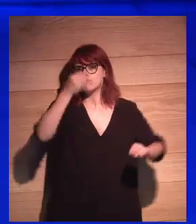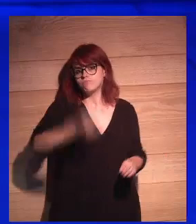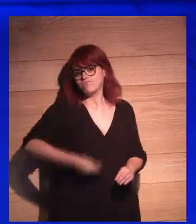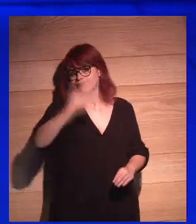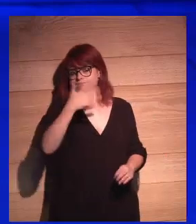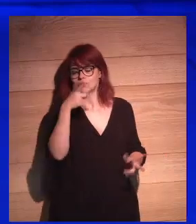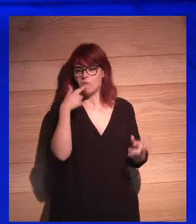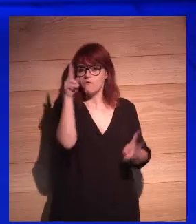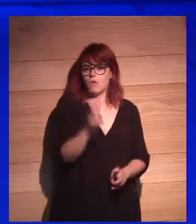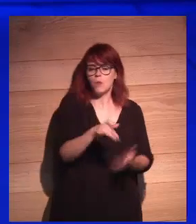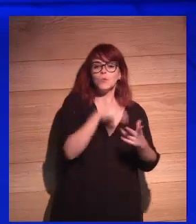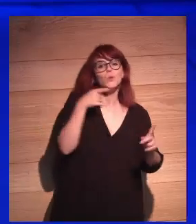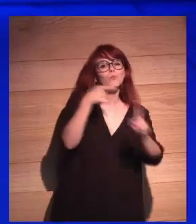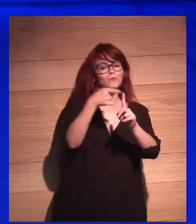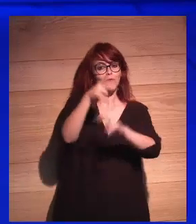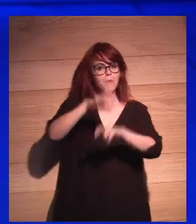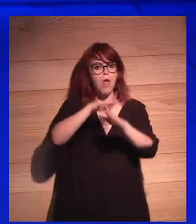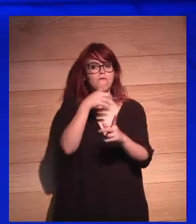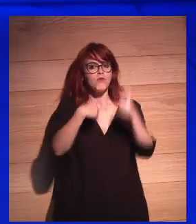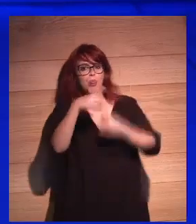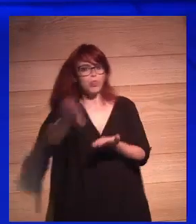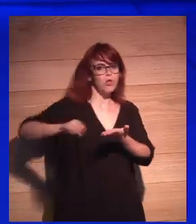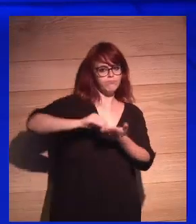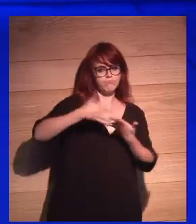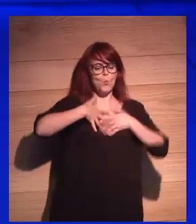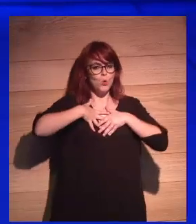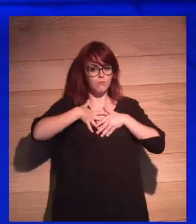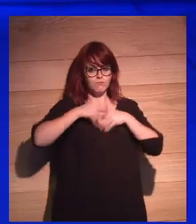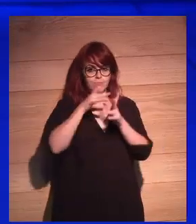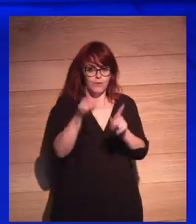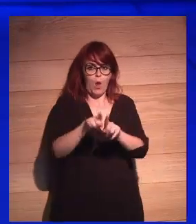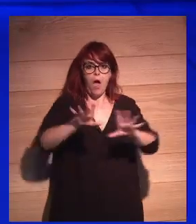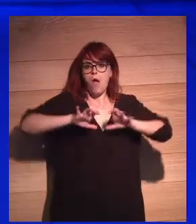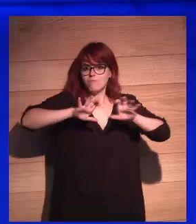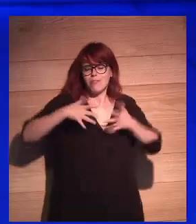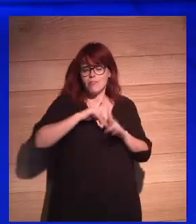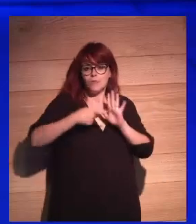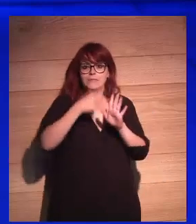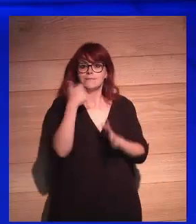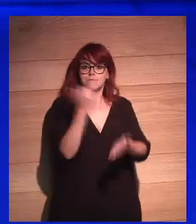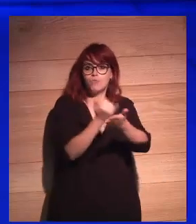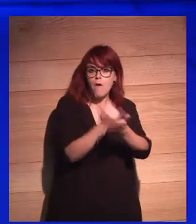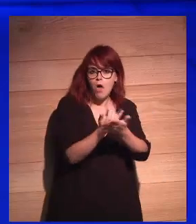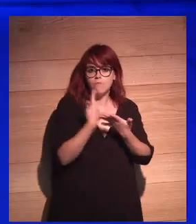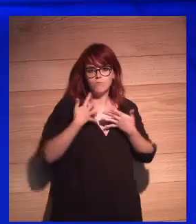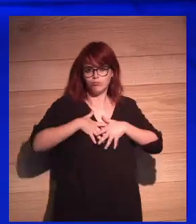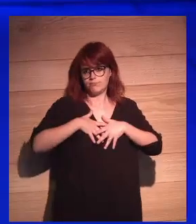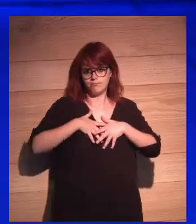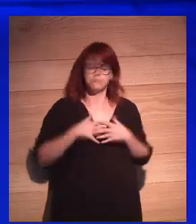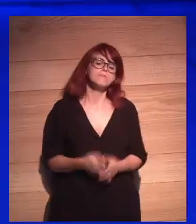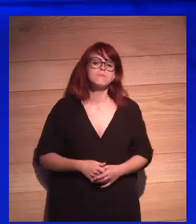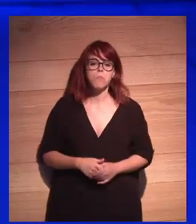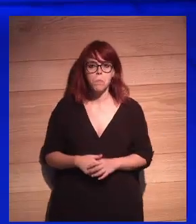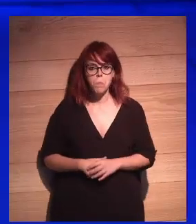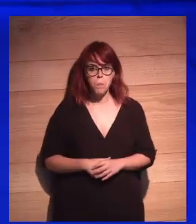más, te queda mucho más con esa información que si lo haces, como te has dicho, ¿no? El 90% es si lo experimentas. Pues esa es la clave.